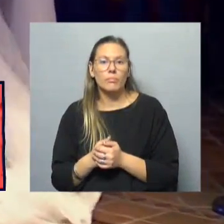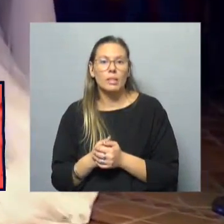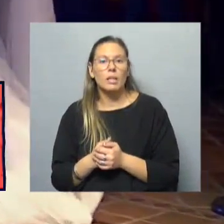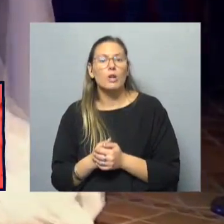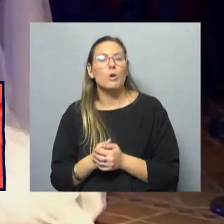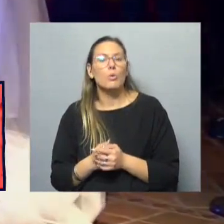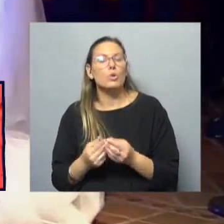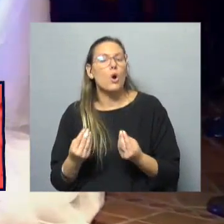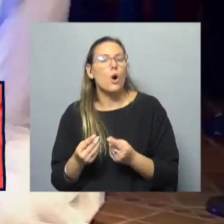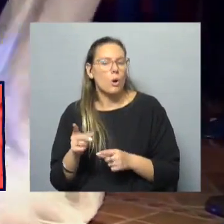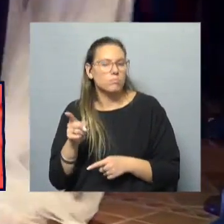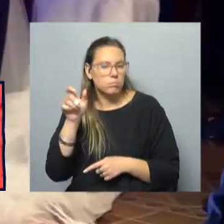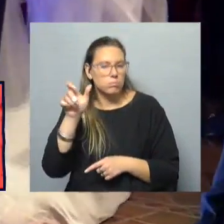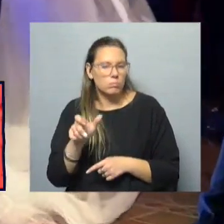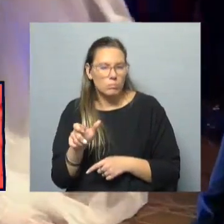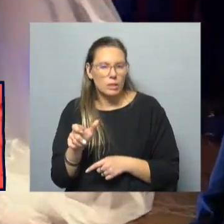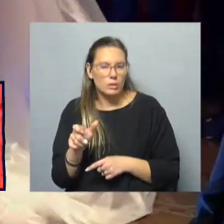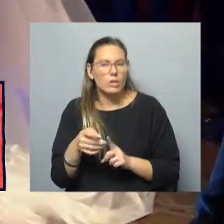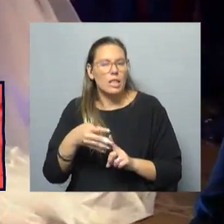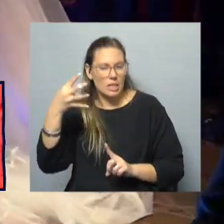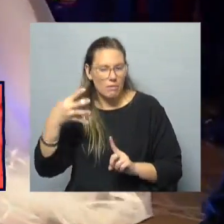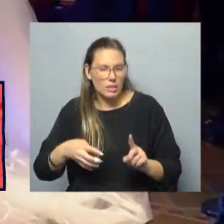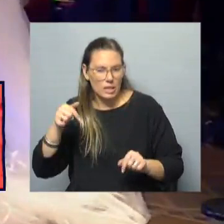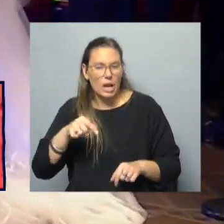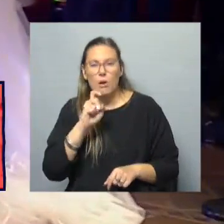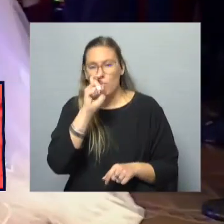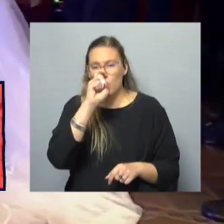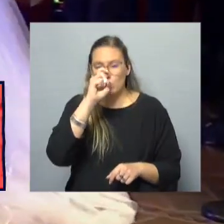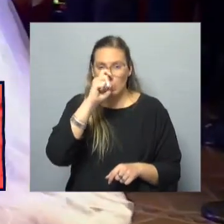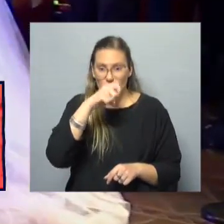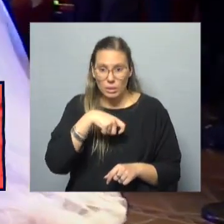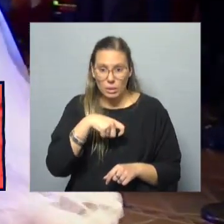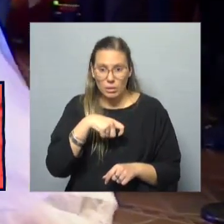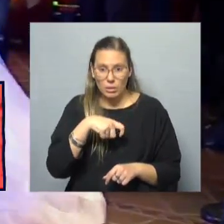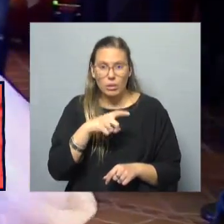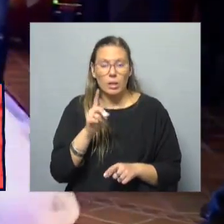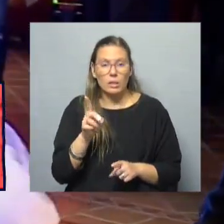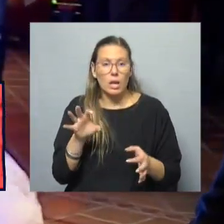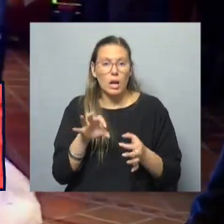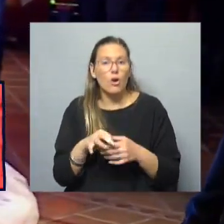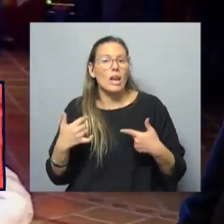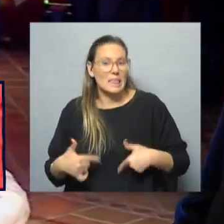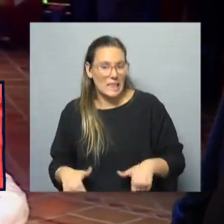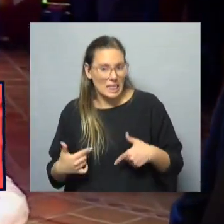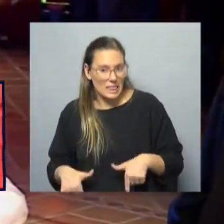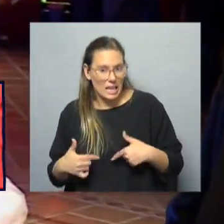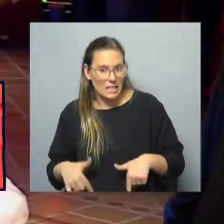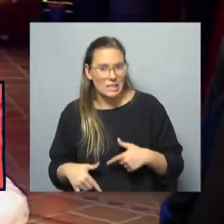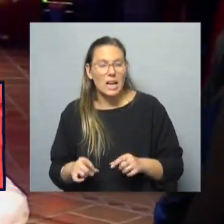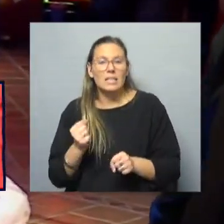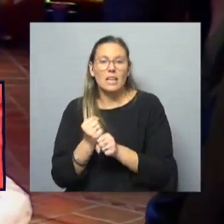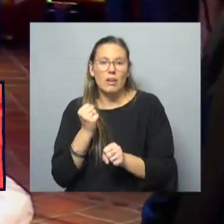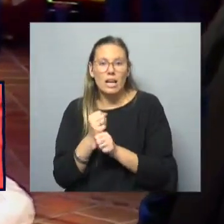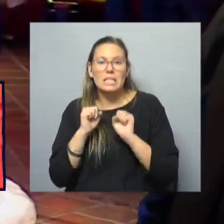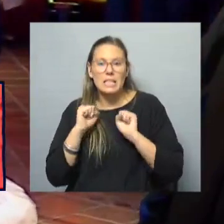alguien que tiene mucho que ver con el mes de la diversidad aquí en Montevideo, que tiene que ver con la Intendencia, es de la Secretaría